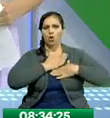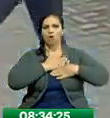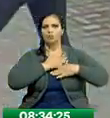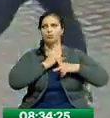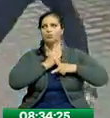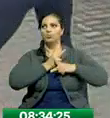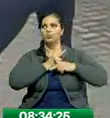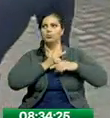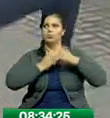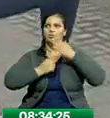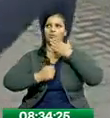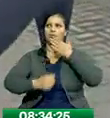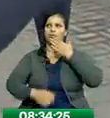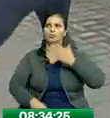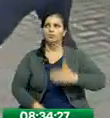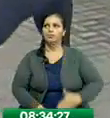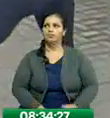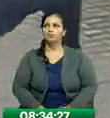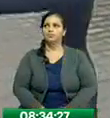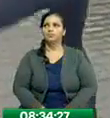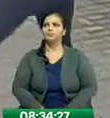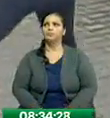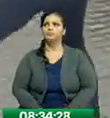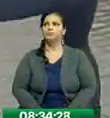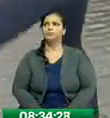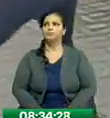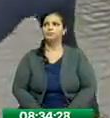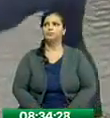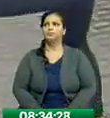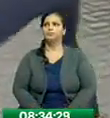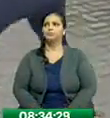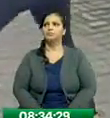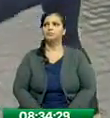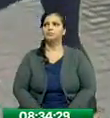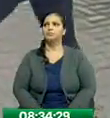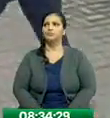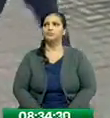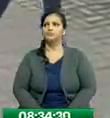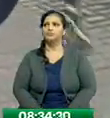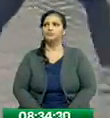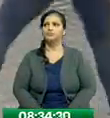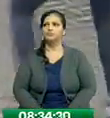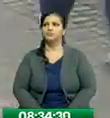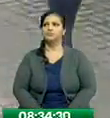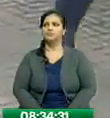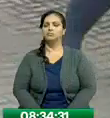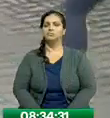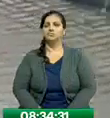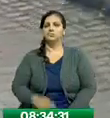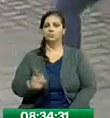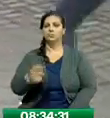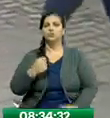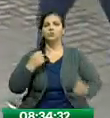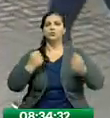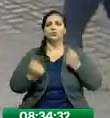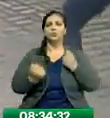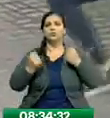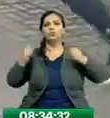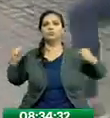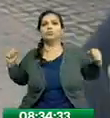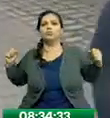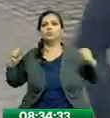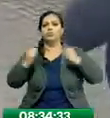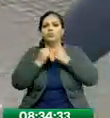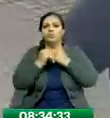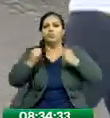o lo justo pero por supuesto pues en el mover el cuerpo en el ejercitarse está la vida y ahí